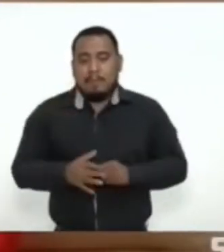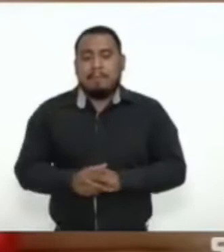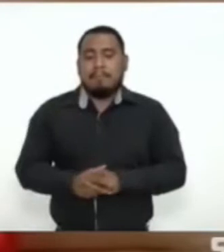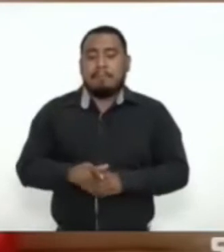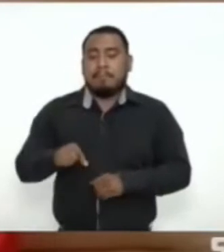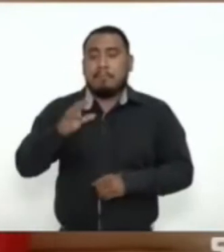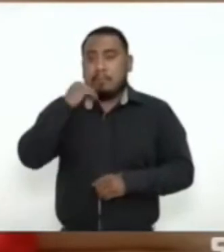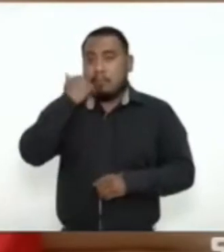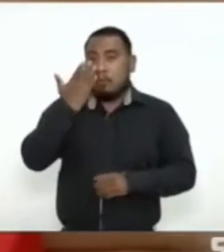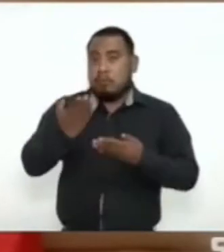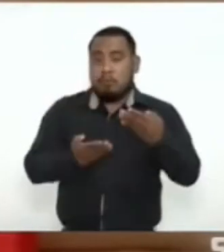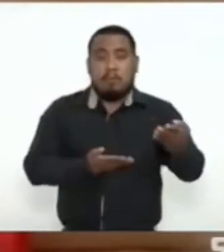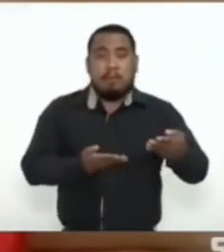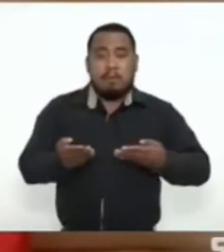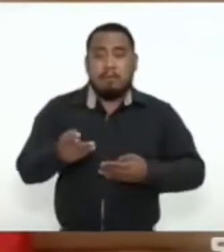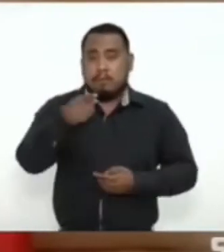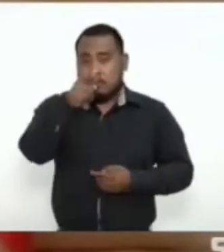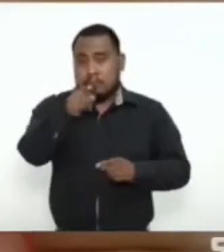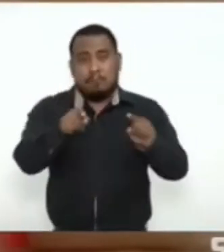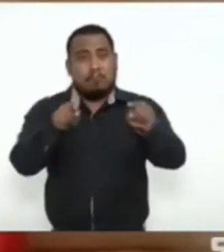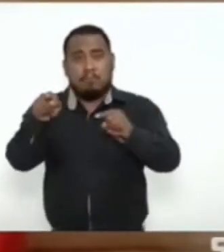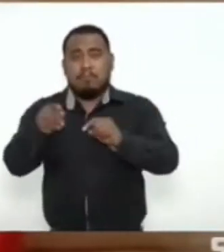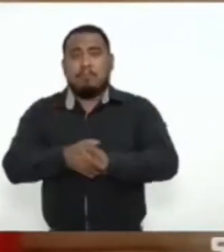quiero compartirles a ustedes